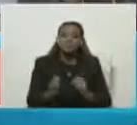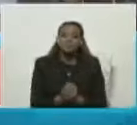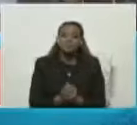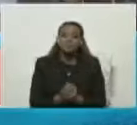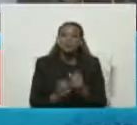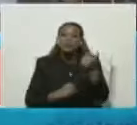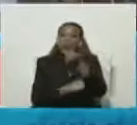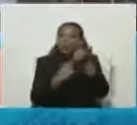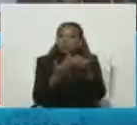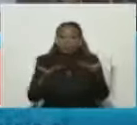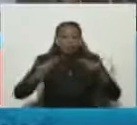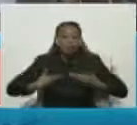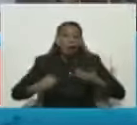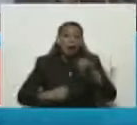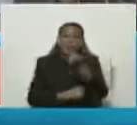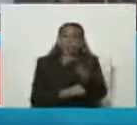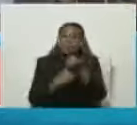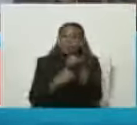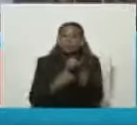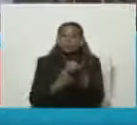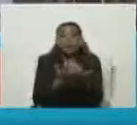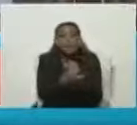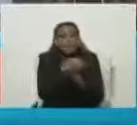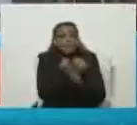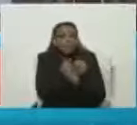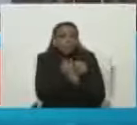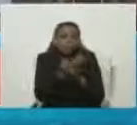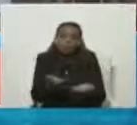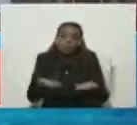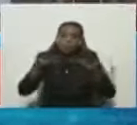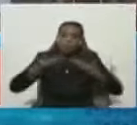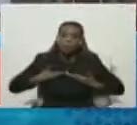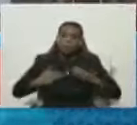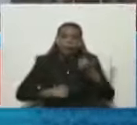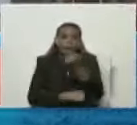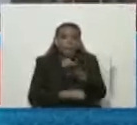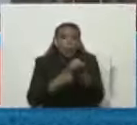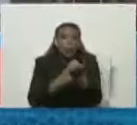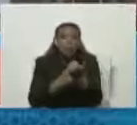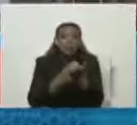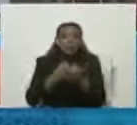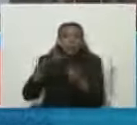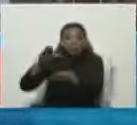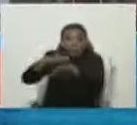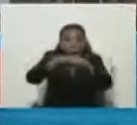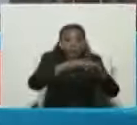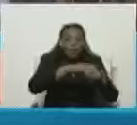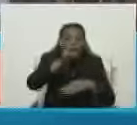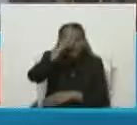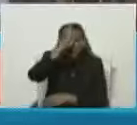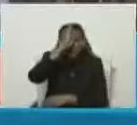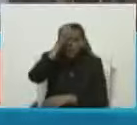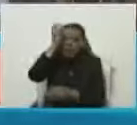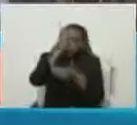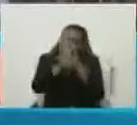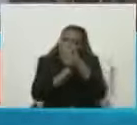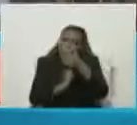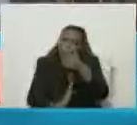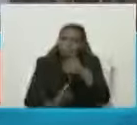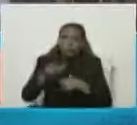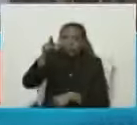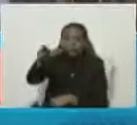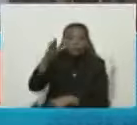su apoyo, su amor y al pueblo de Barinas, noble, a la